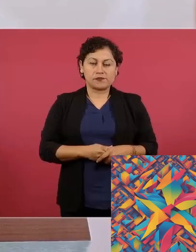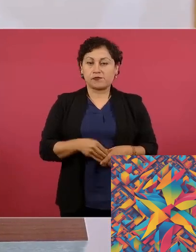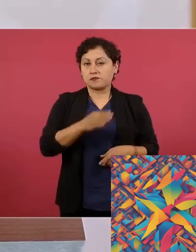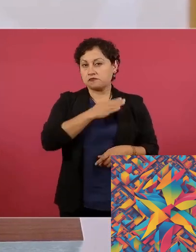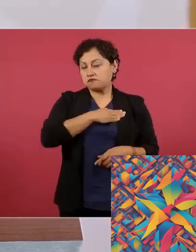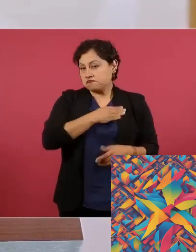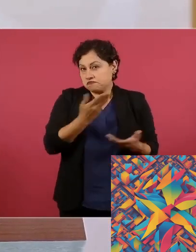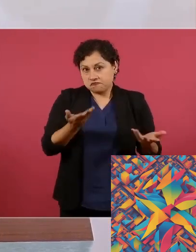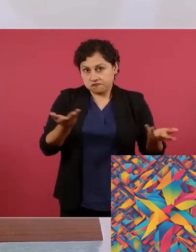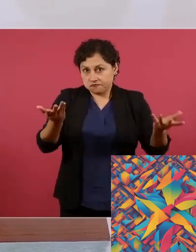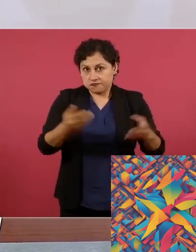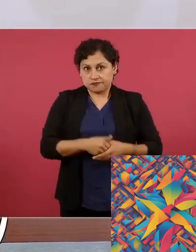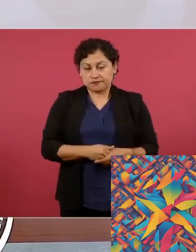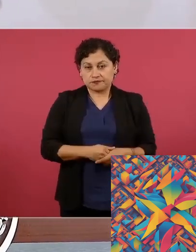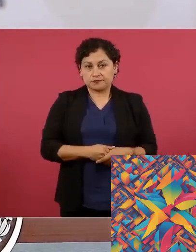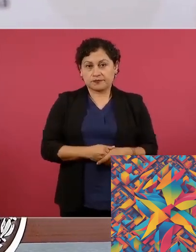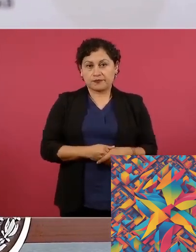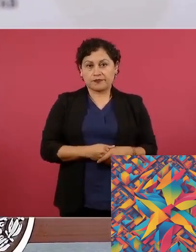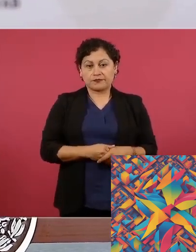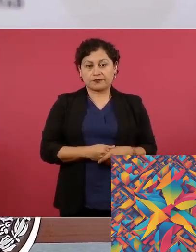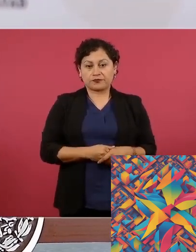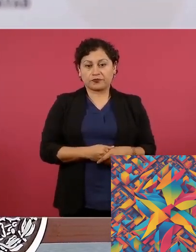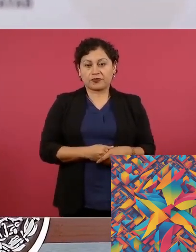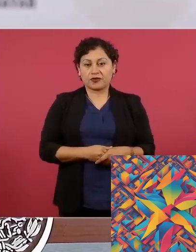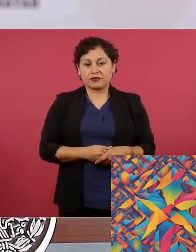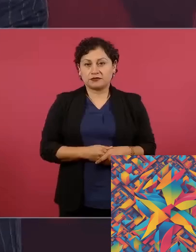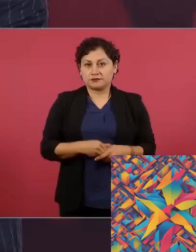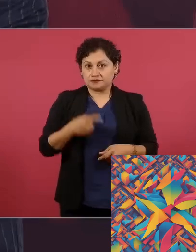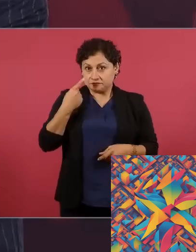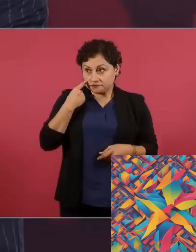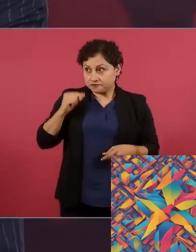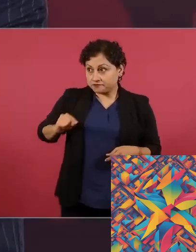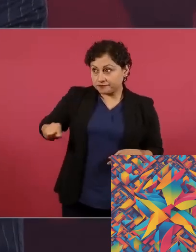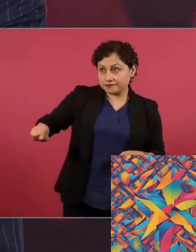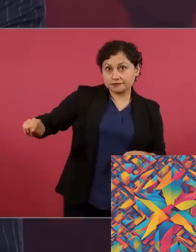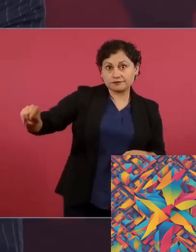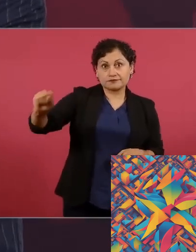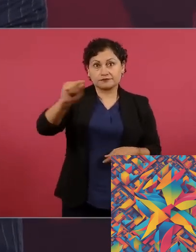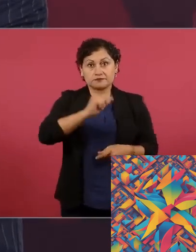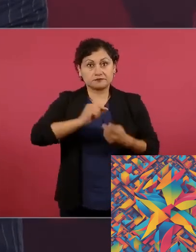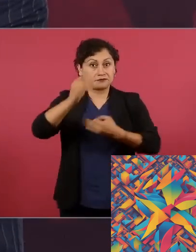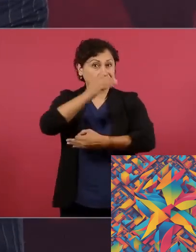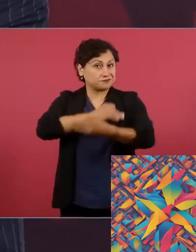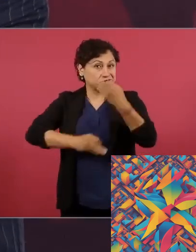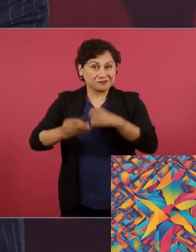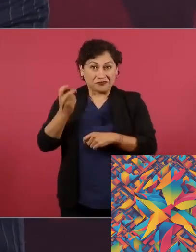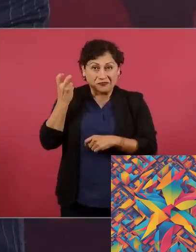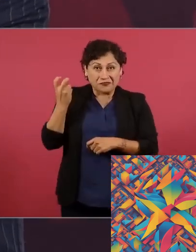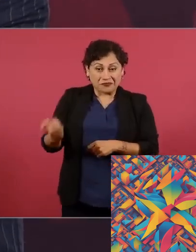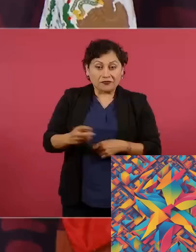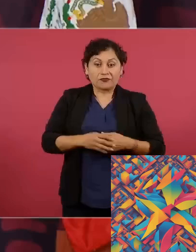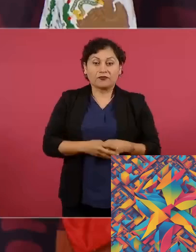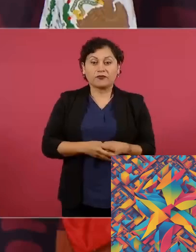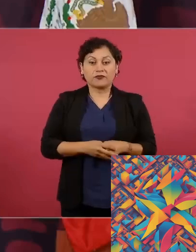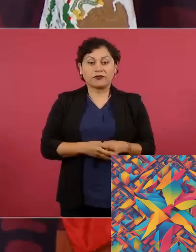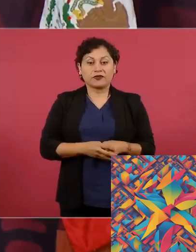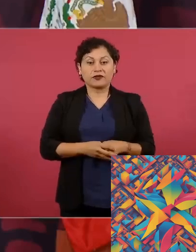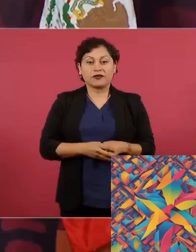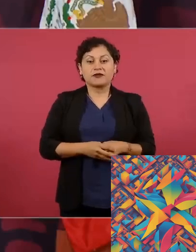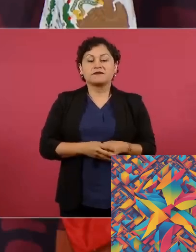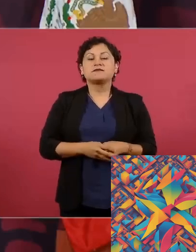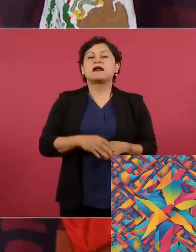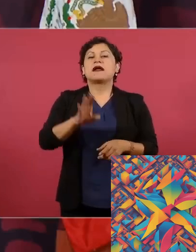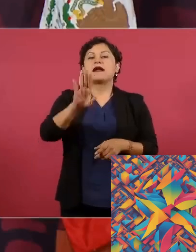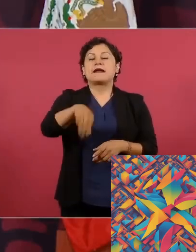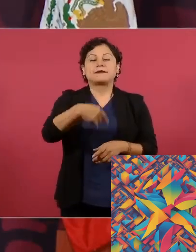Afirma tener audios y videos que lo prueban, aunque no los ha mostrado. García Luna también denuncia malos tratos en prisión y